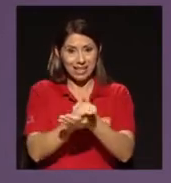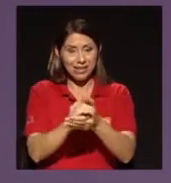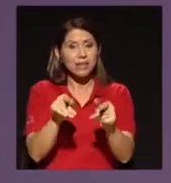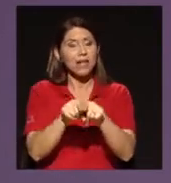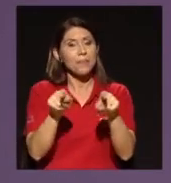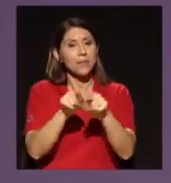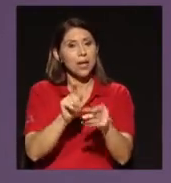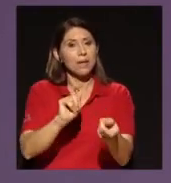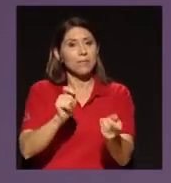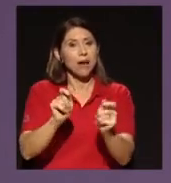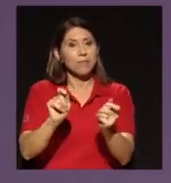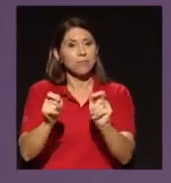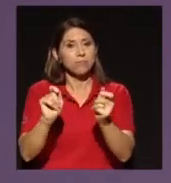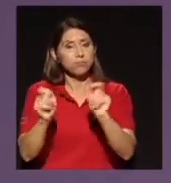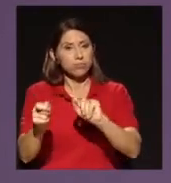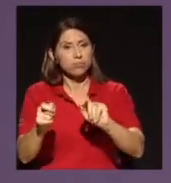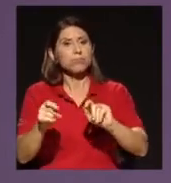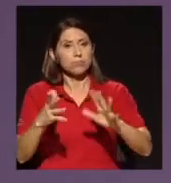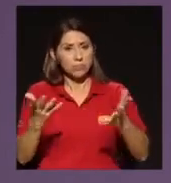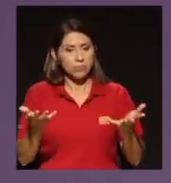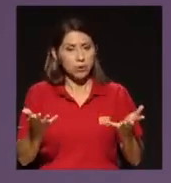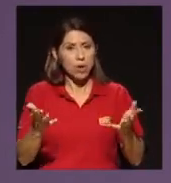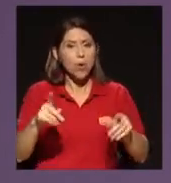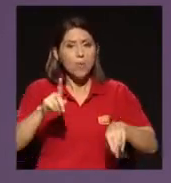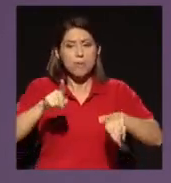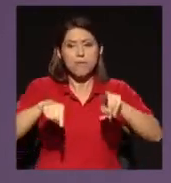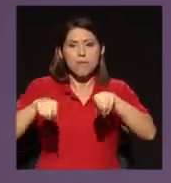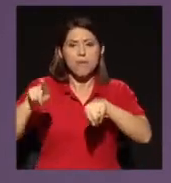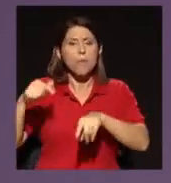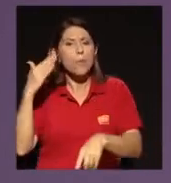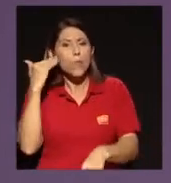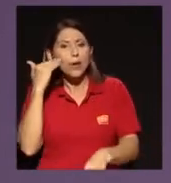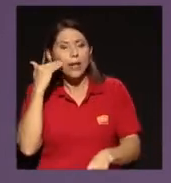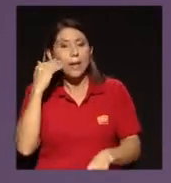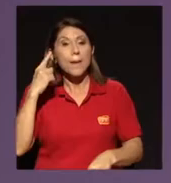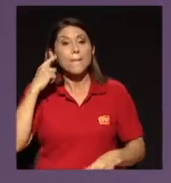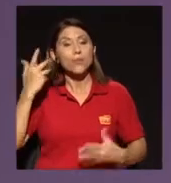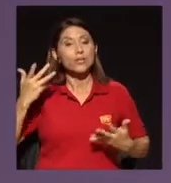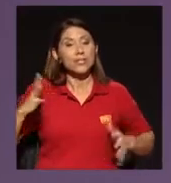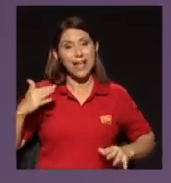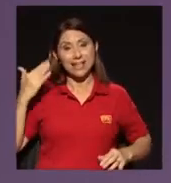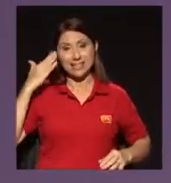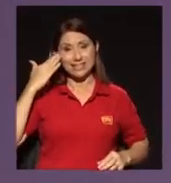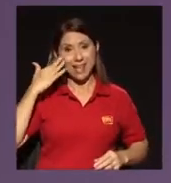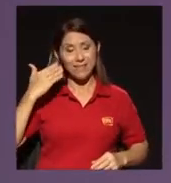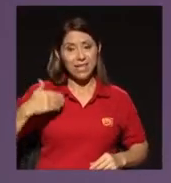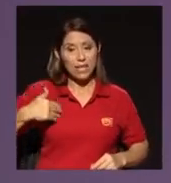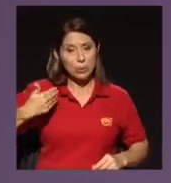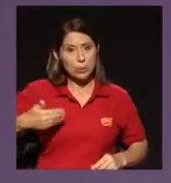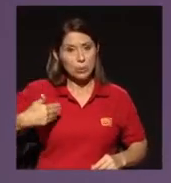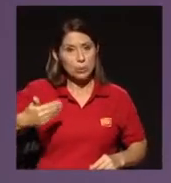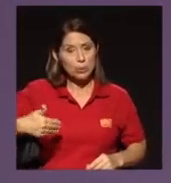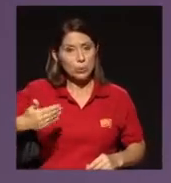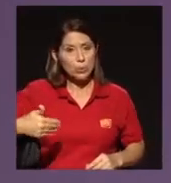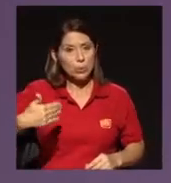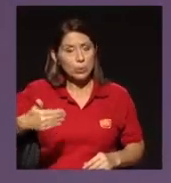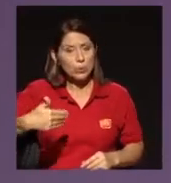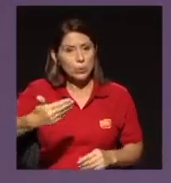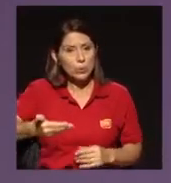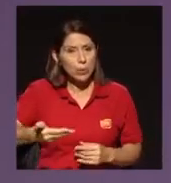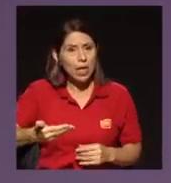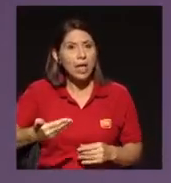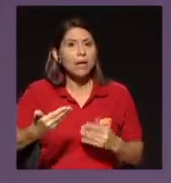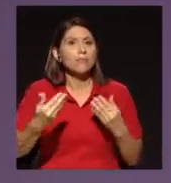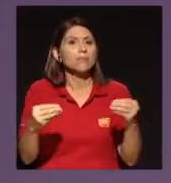hay modificación, ¿verdad? ¿Por qué? Porque cada vez se sabe que ha ido aumentando más, digamos,